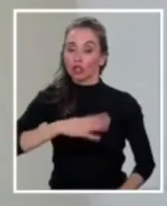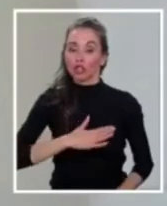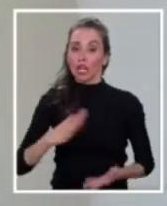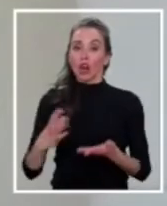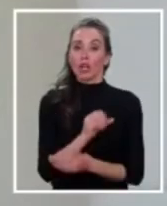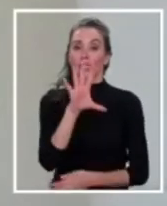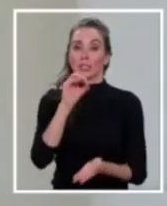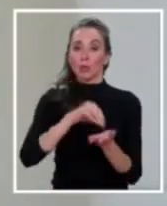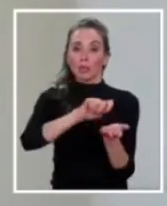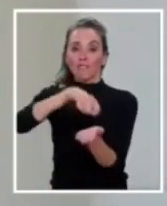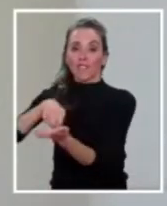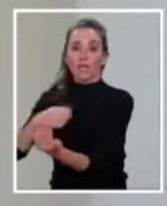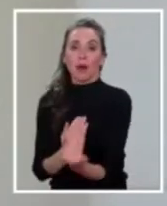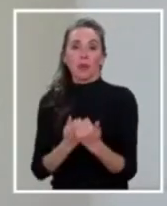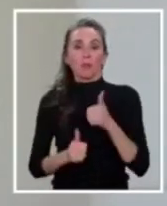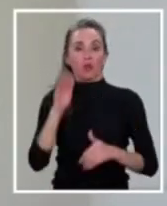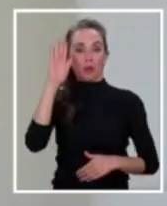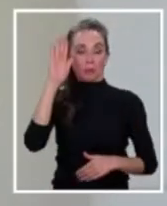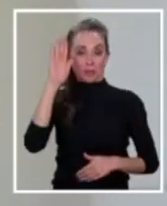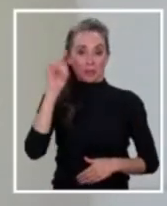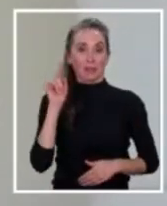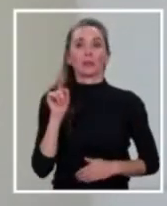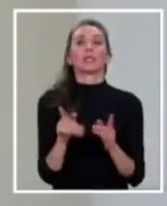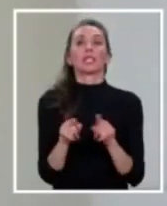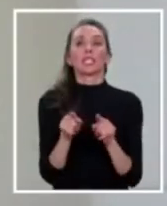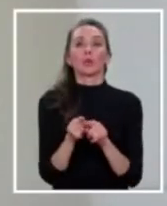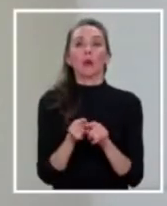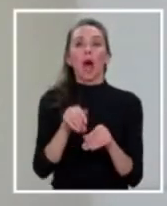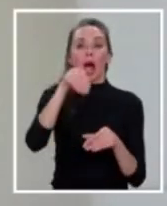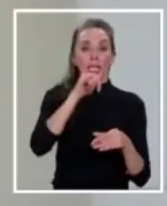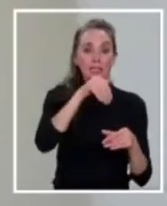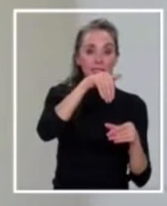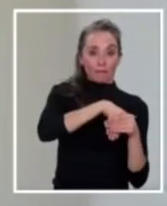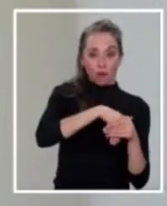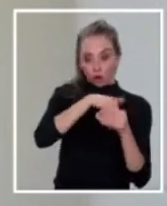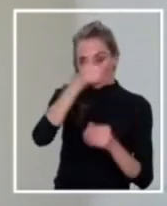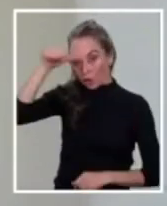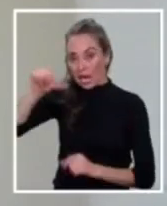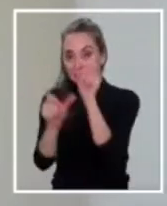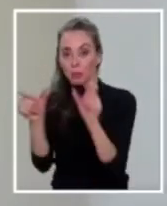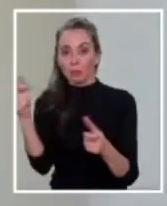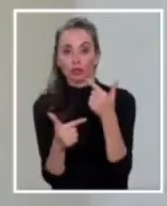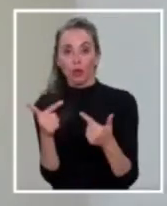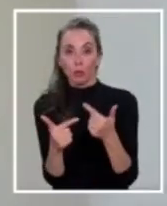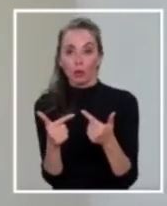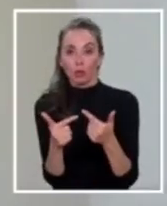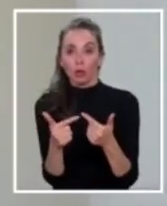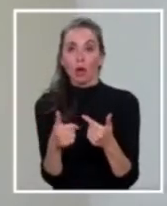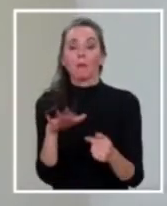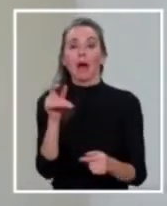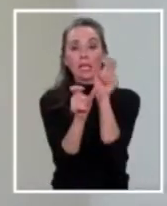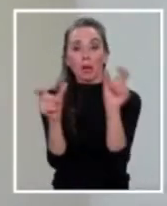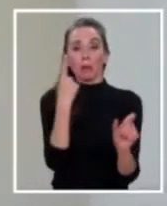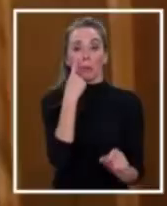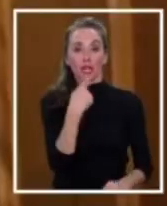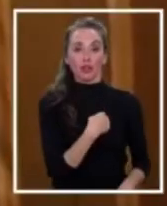con 50.000 firmas. Yo creo que esto va a ser como un voto castigo a los políticos. Más que por lo que me conocen